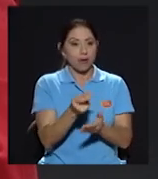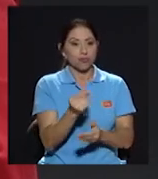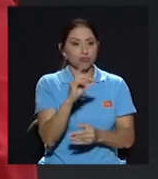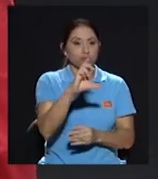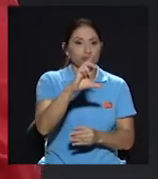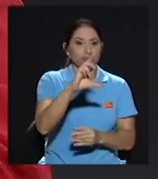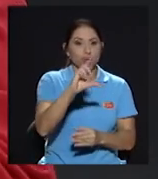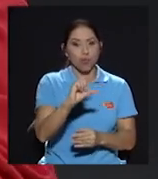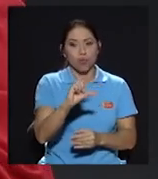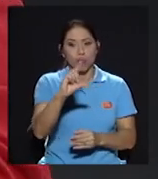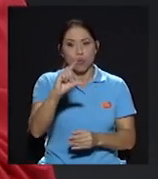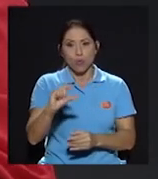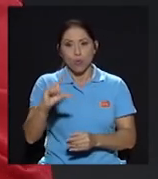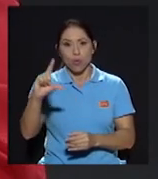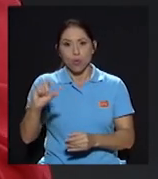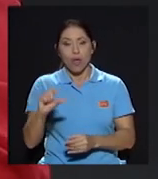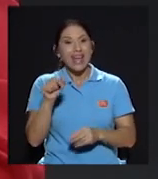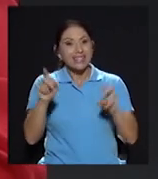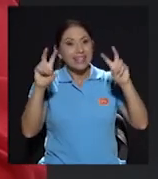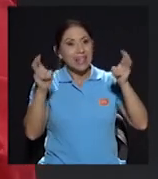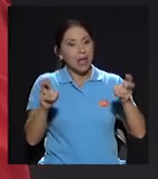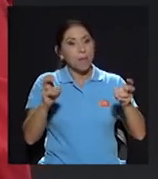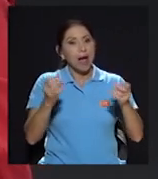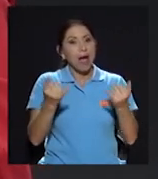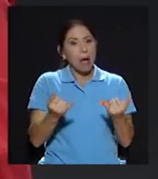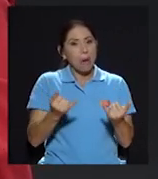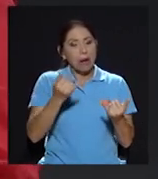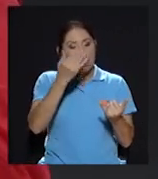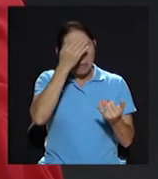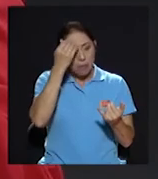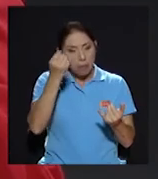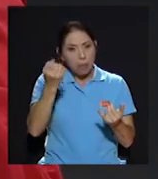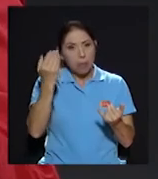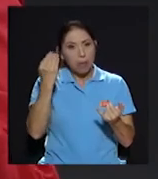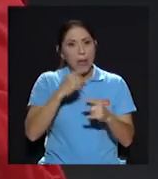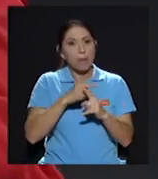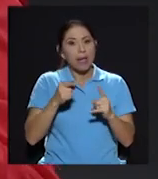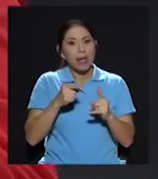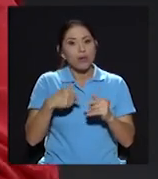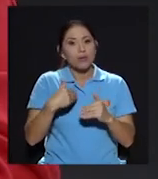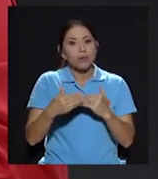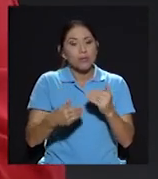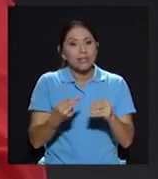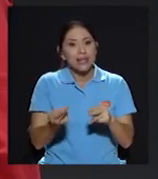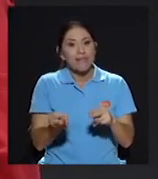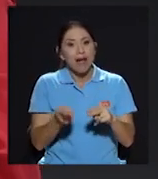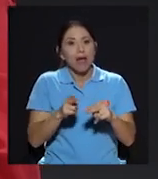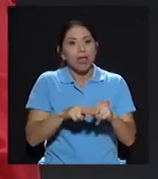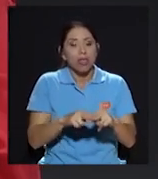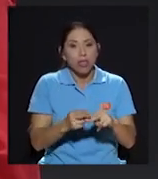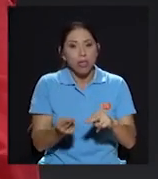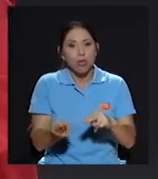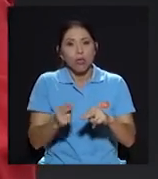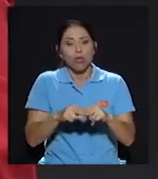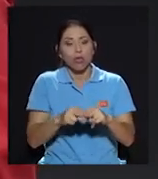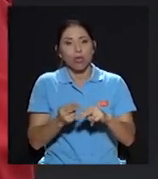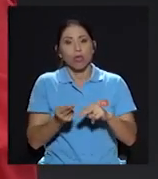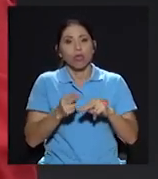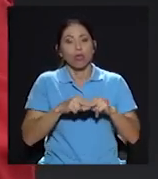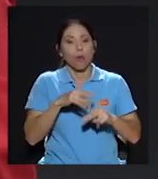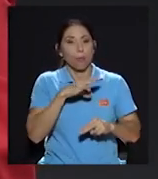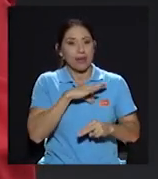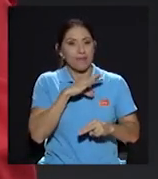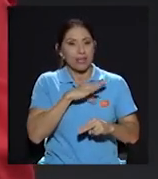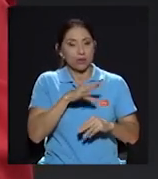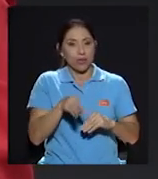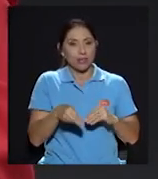cual periódicamente se le va agregando lo que se llama un plus o un beneficio adicional que no es un pecado